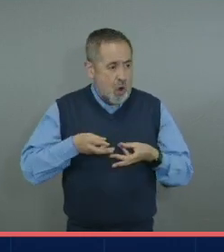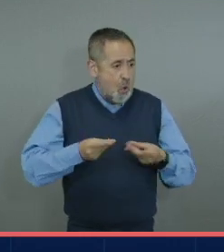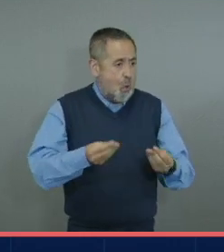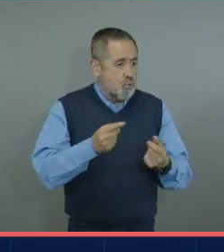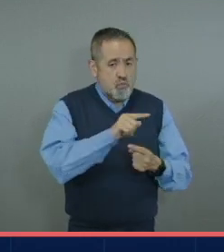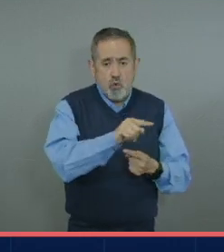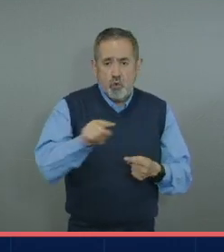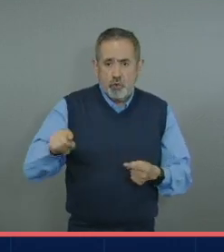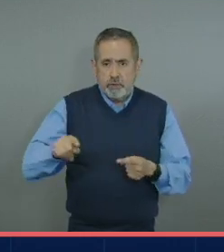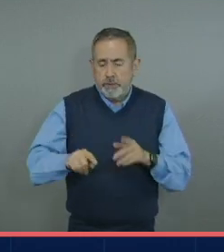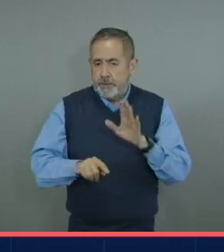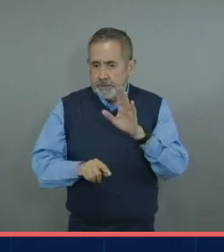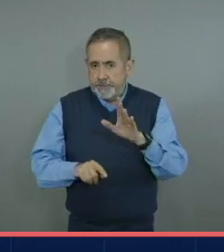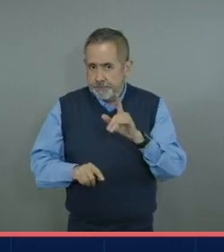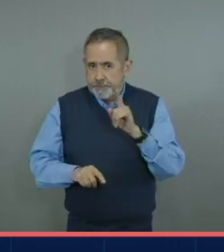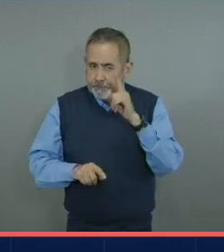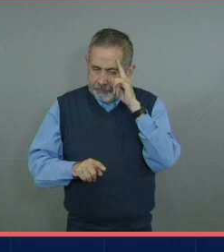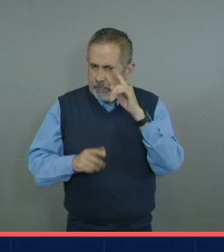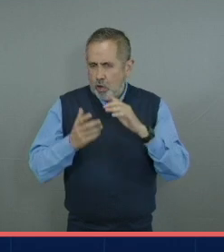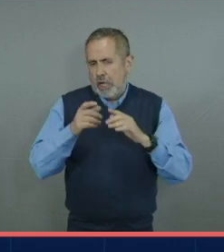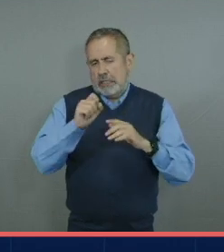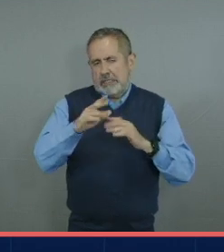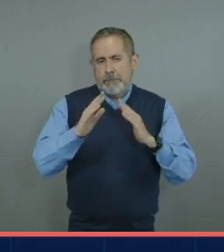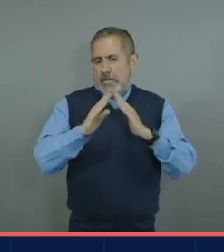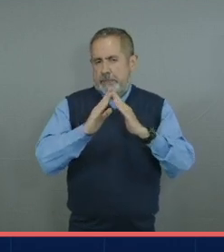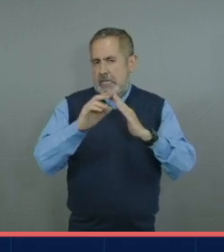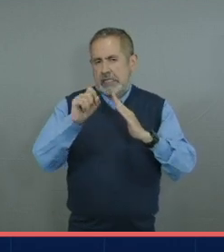Ojo, esa es una pirámide tradicional.